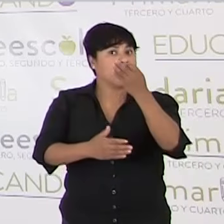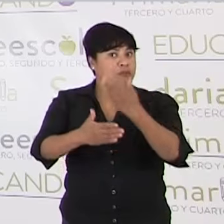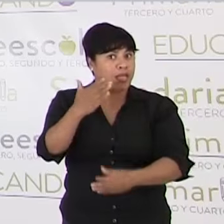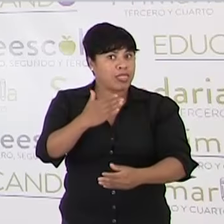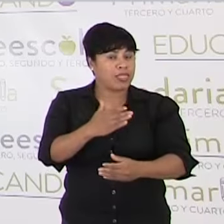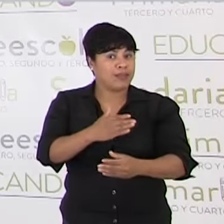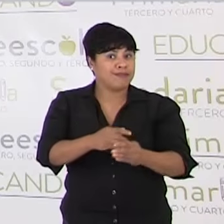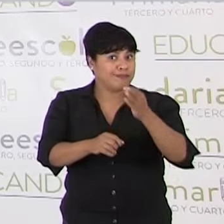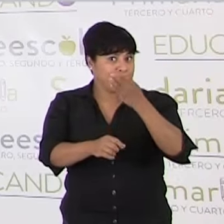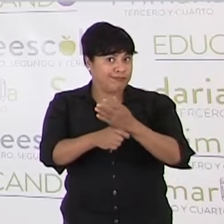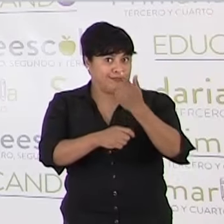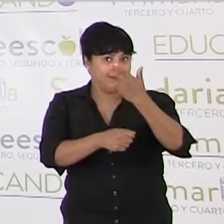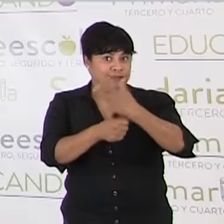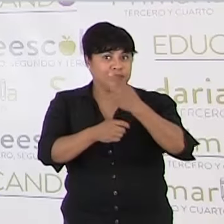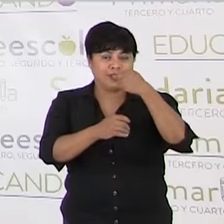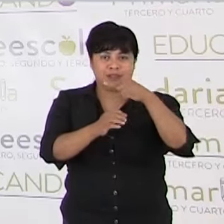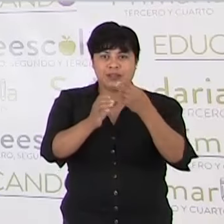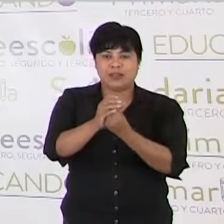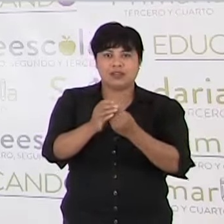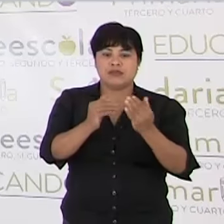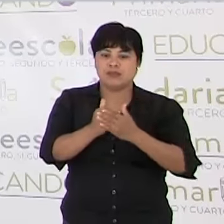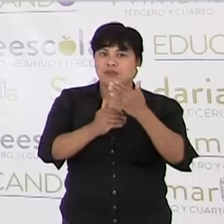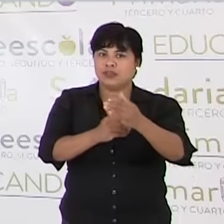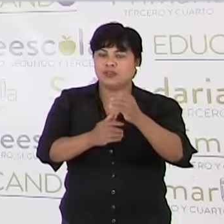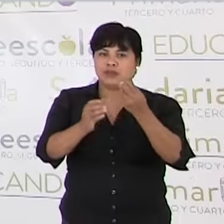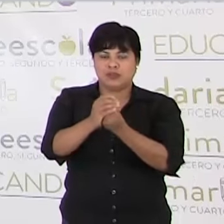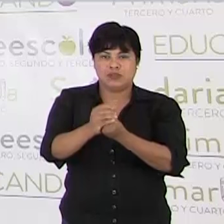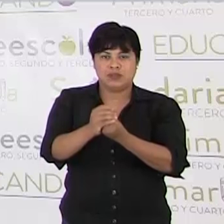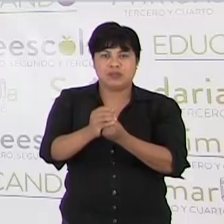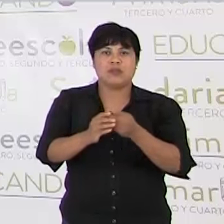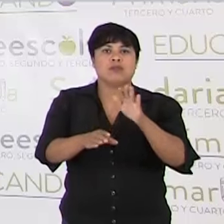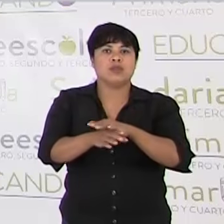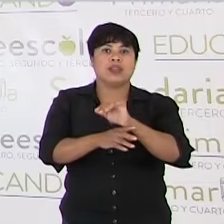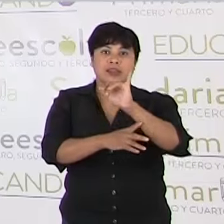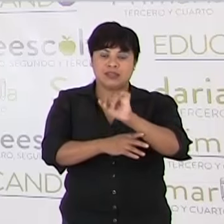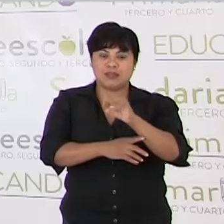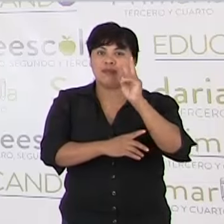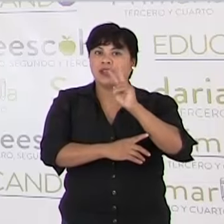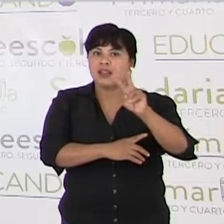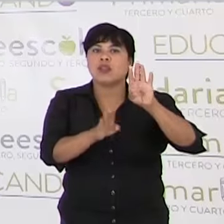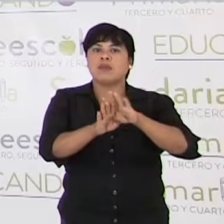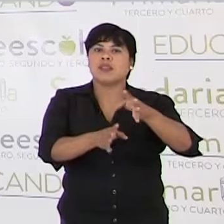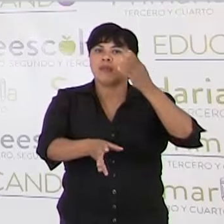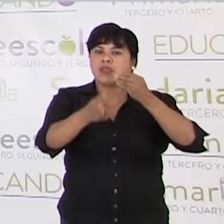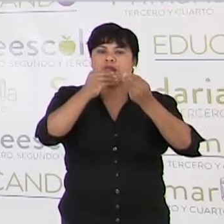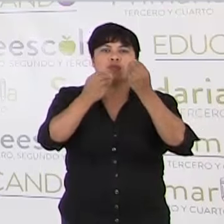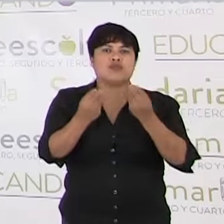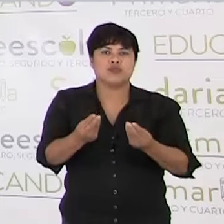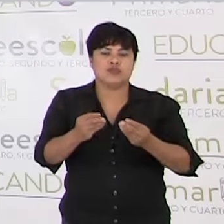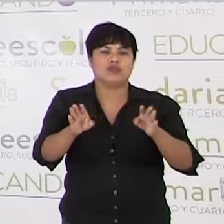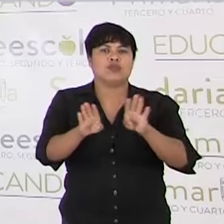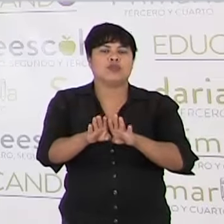falten en la clase de la próxima sesión, porque ahí sí van a aprender